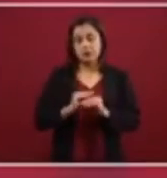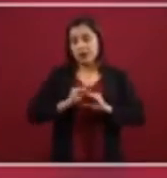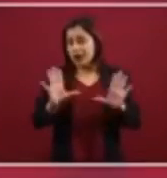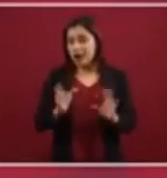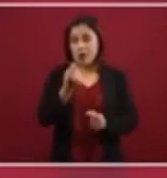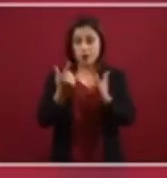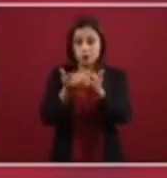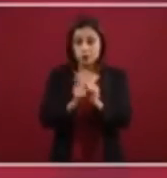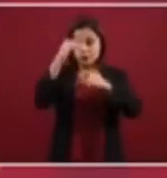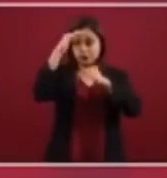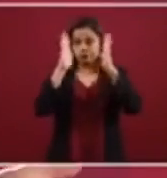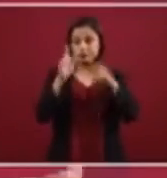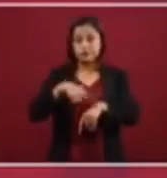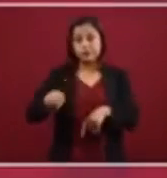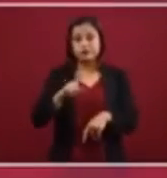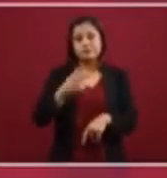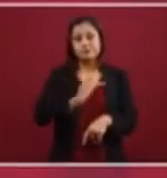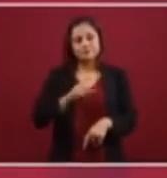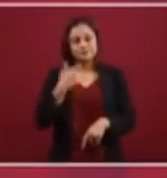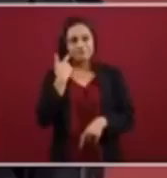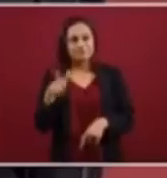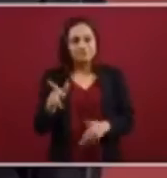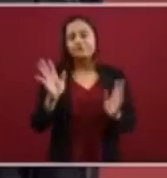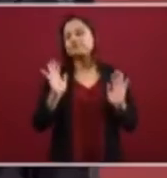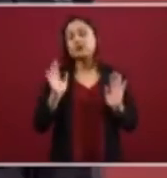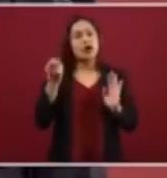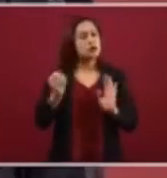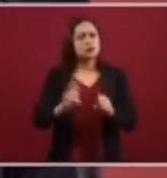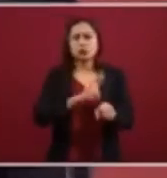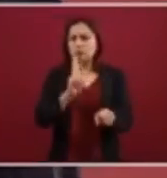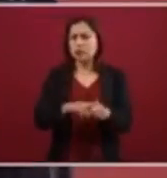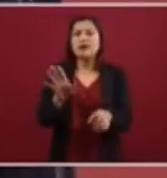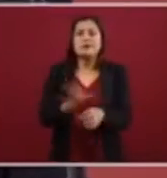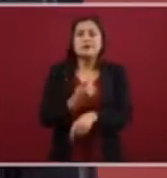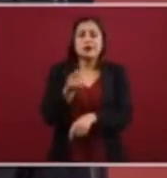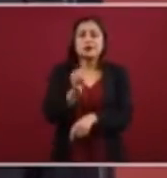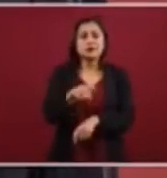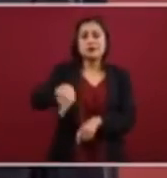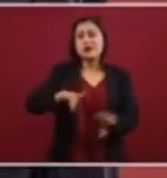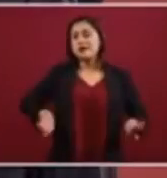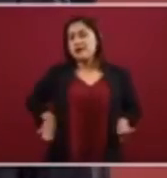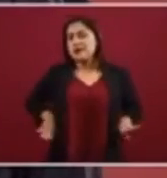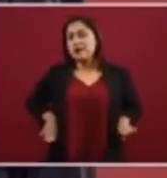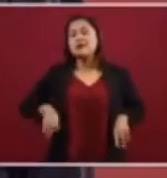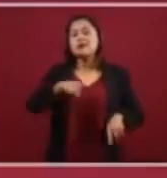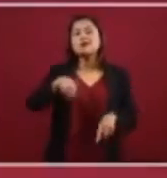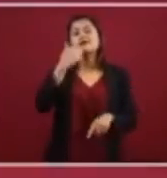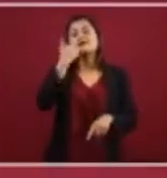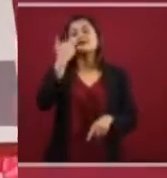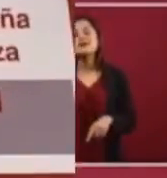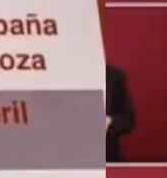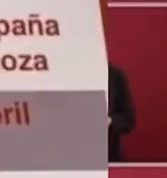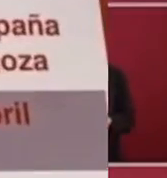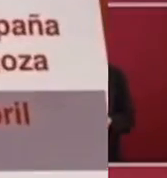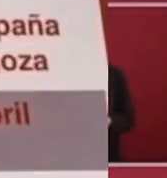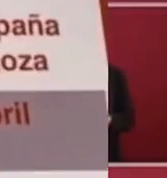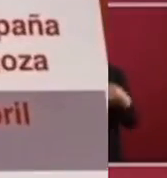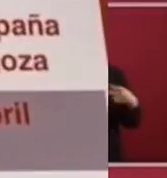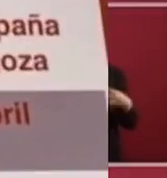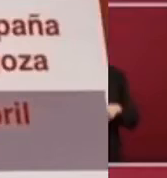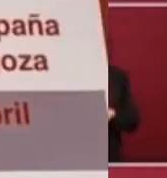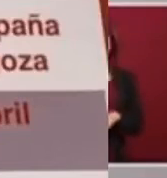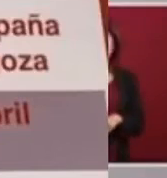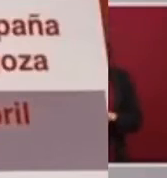quieran que esto suceda. Ellos quisieran tener ahí a gente disciplinada, a